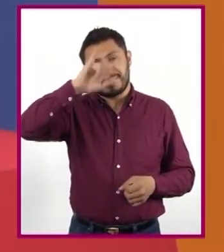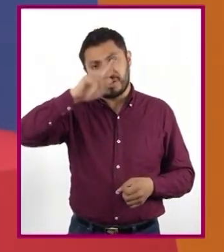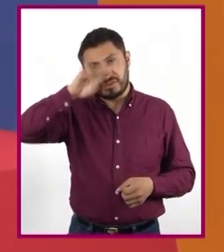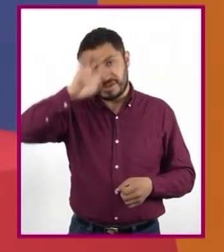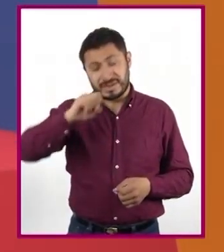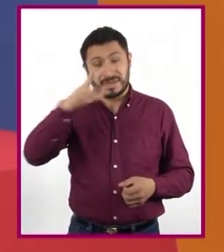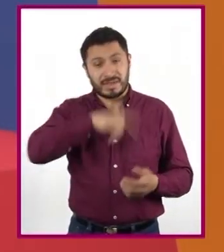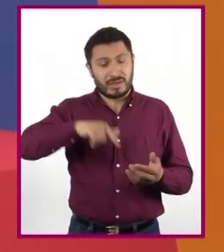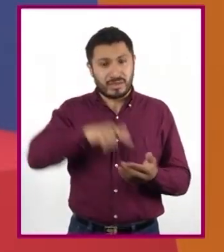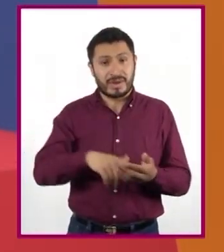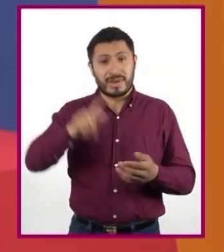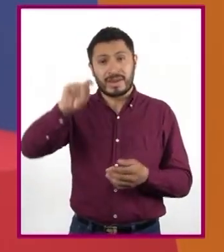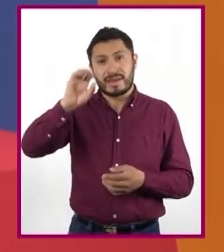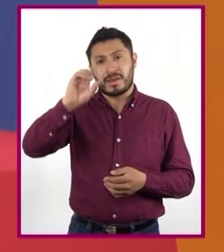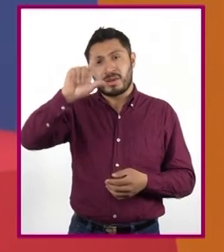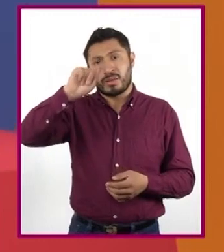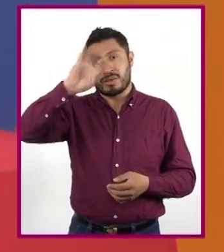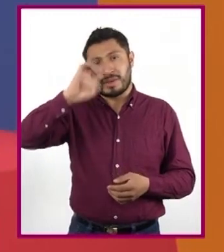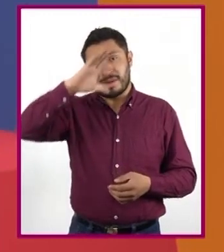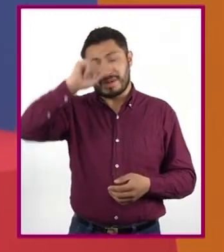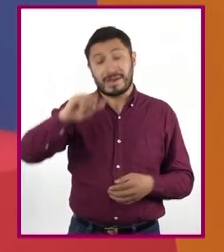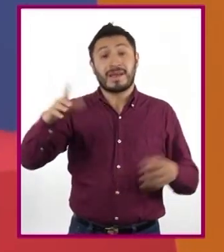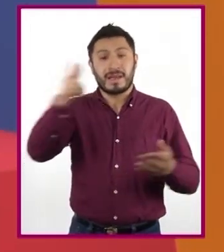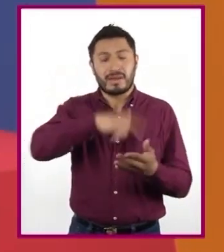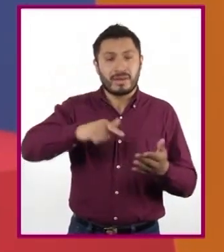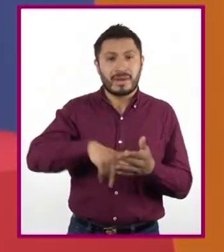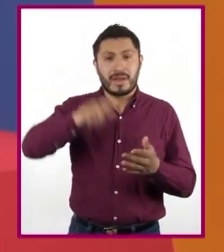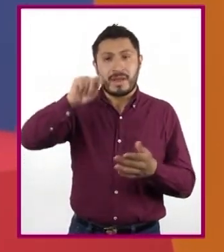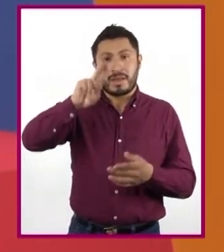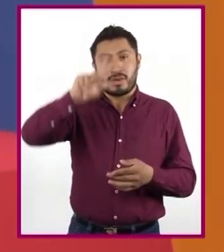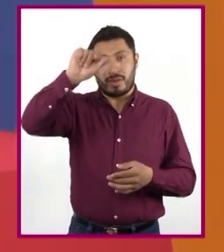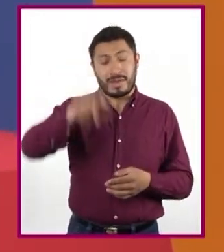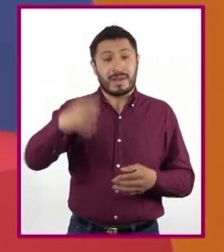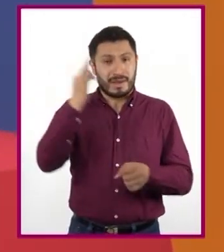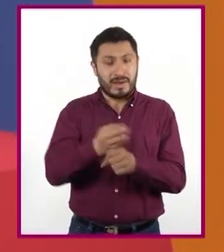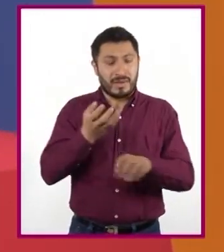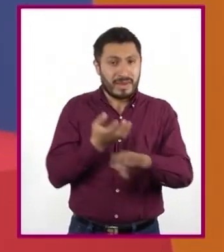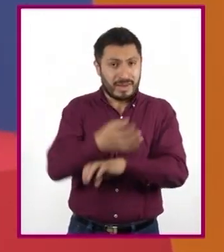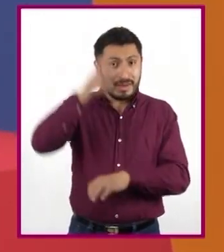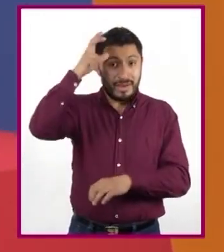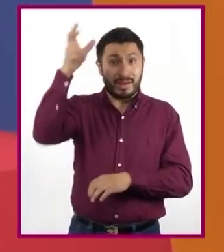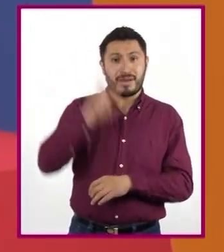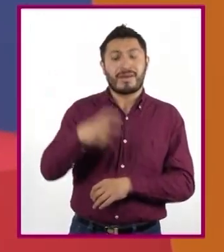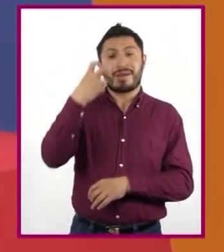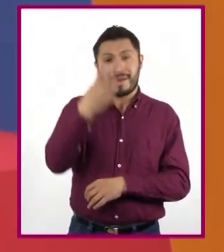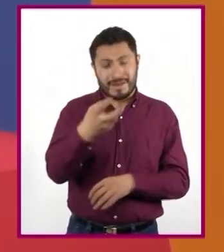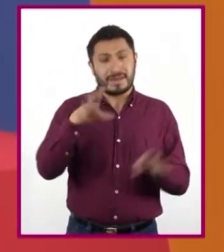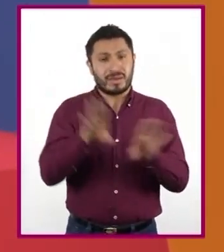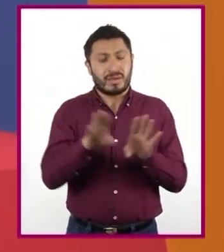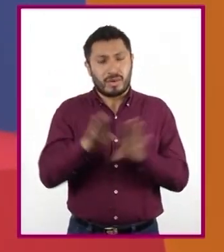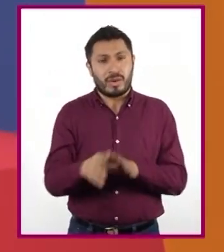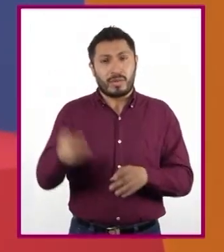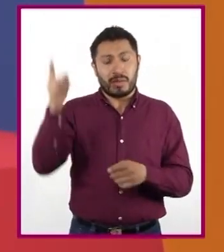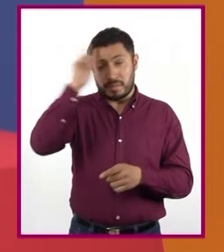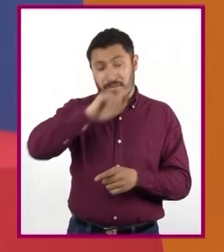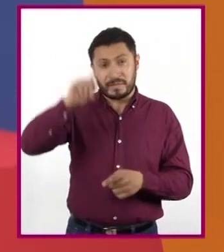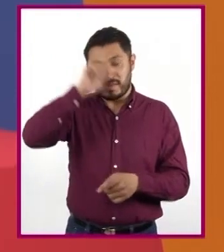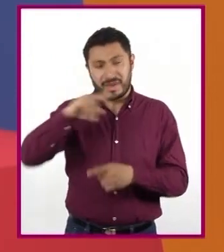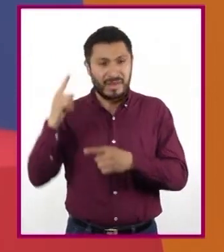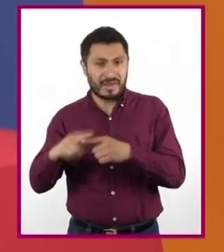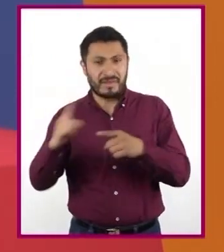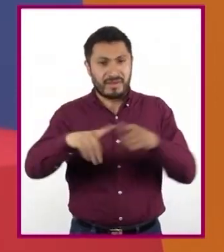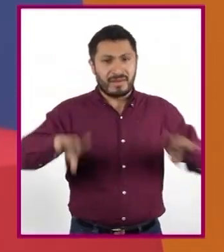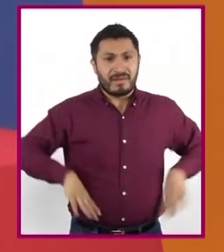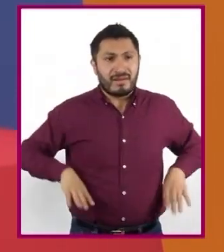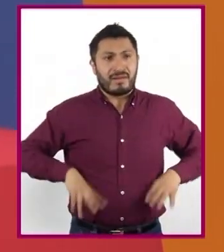región tolteca, fundando la ciudad de Tula, en el actual estado de Hidalgo. Esto lo sugieren diferentes elementos